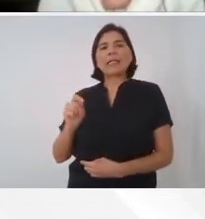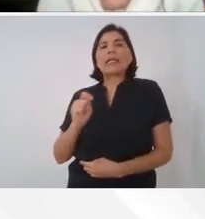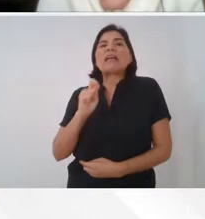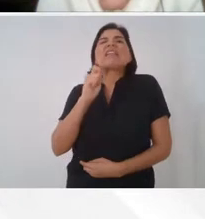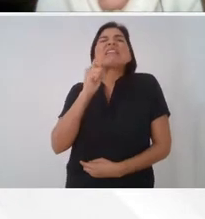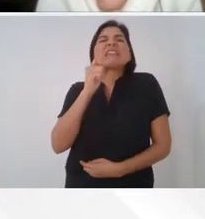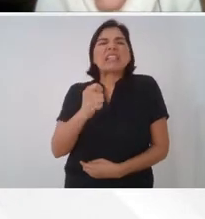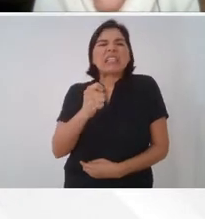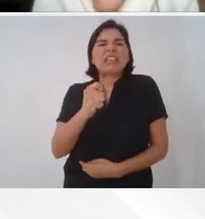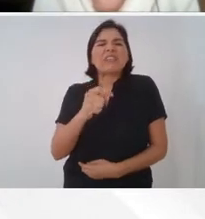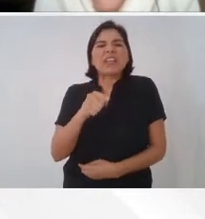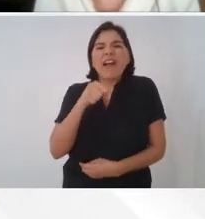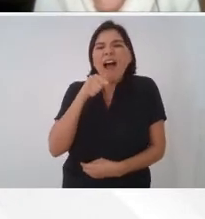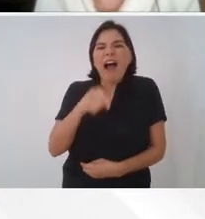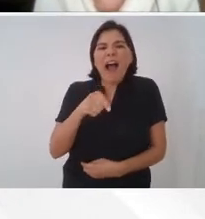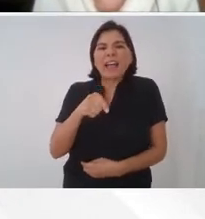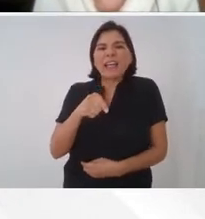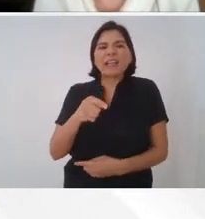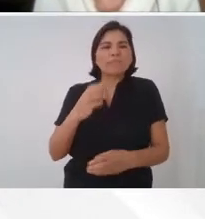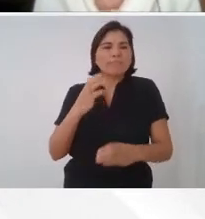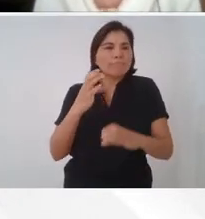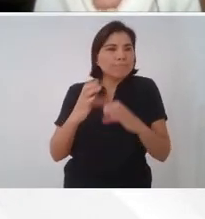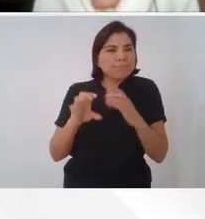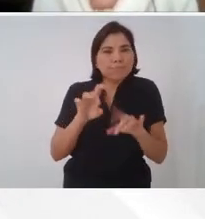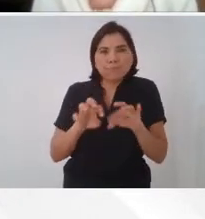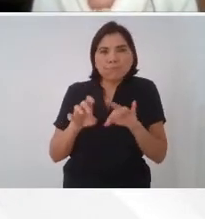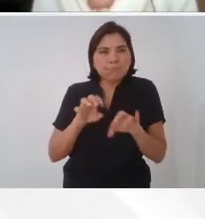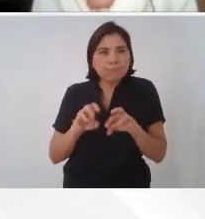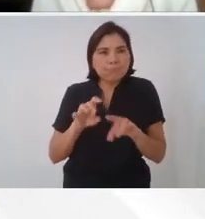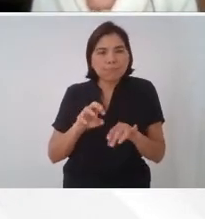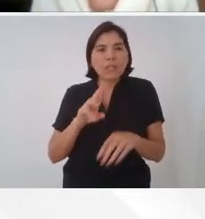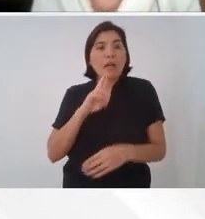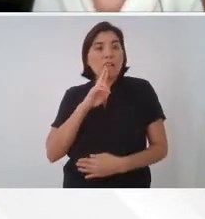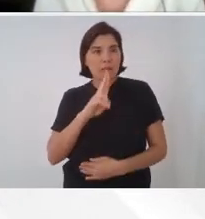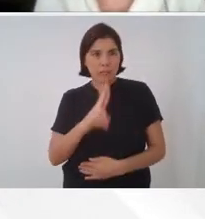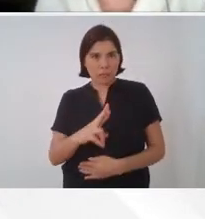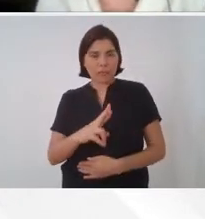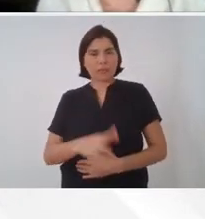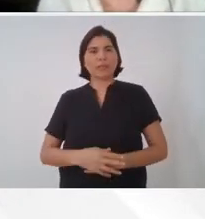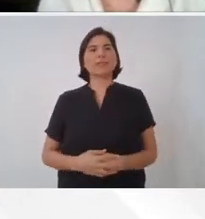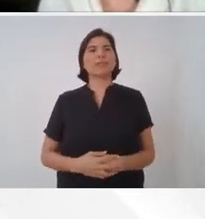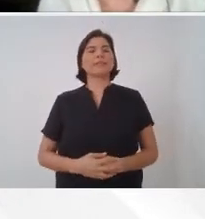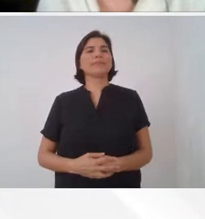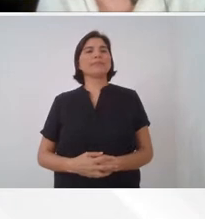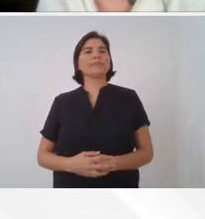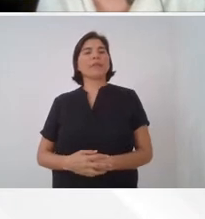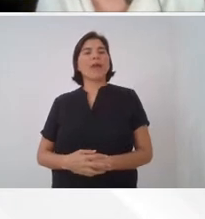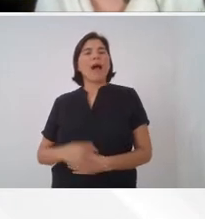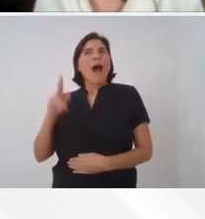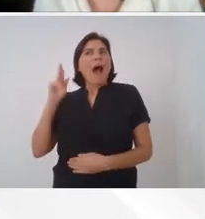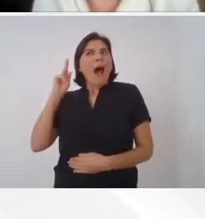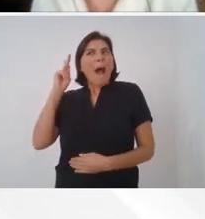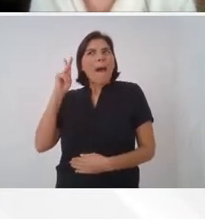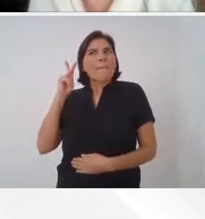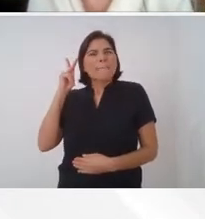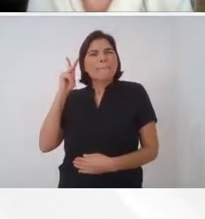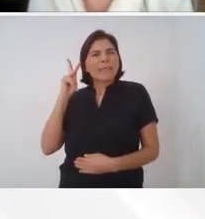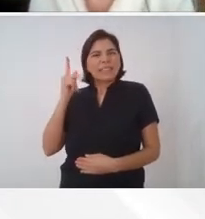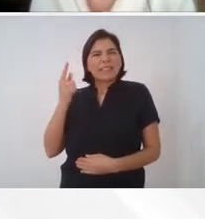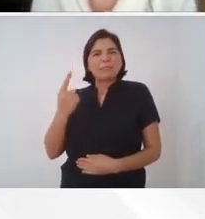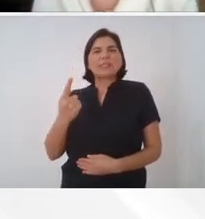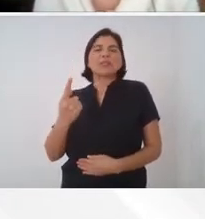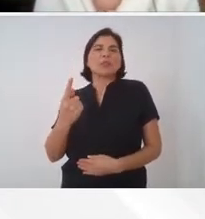chat sus respuestas, ¿sí? Que el principito está muy intrigado en lo que es domesticar.